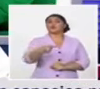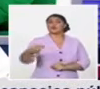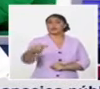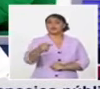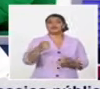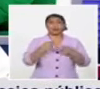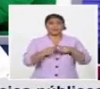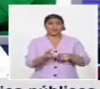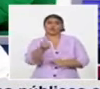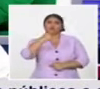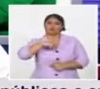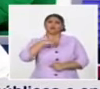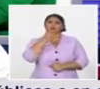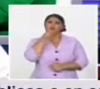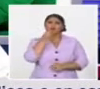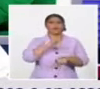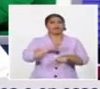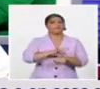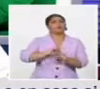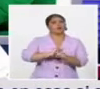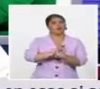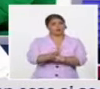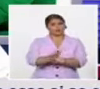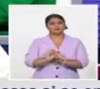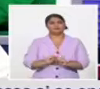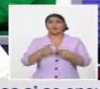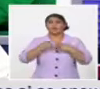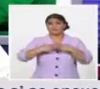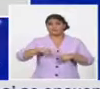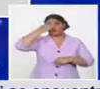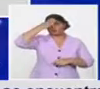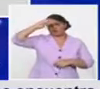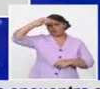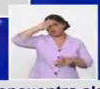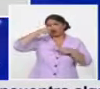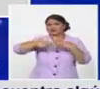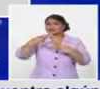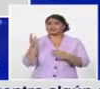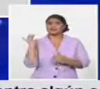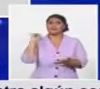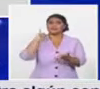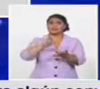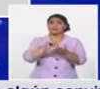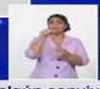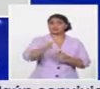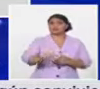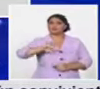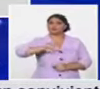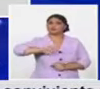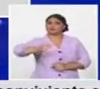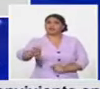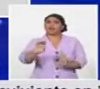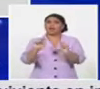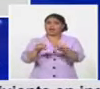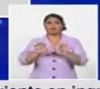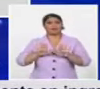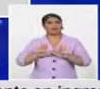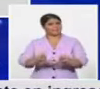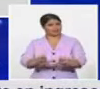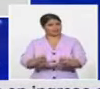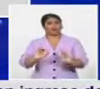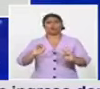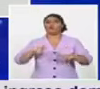enfermedad. En el gráfico donde se ve el comportamiento de los autóctonos y los importados, no se ve